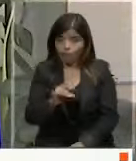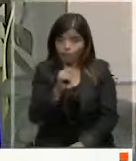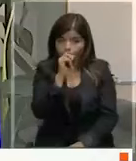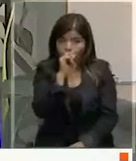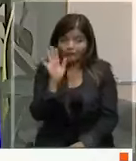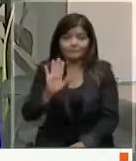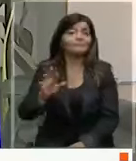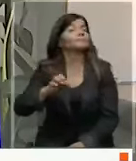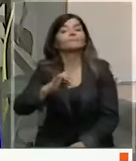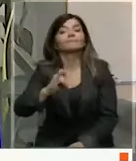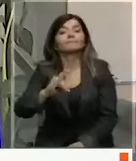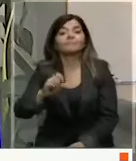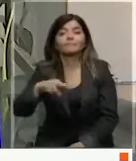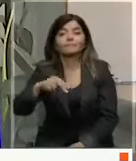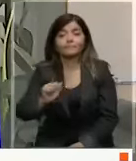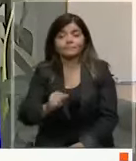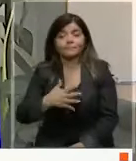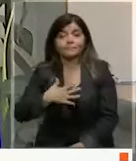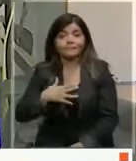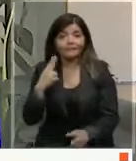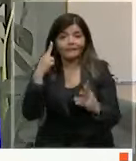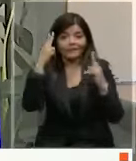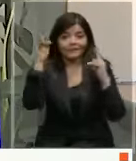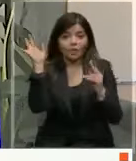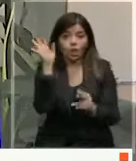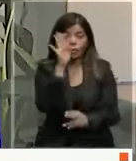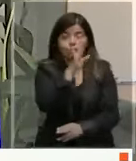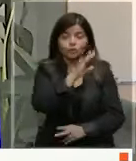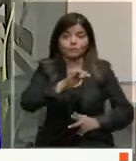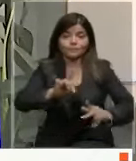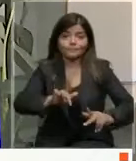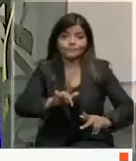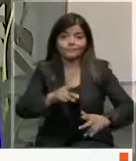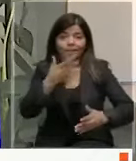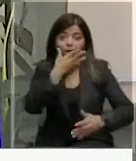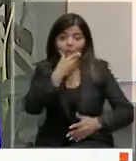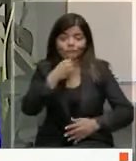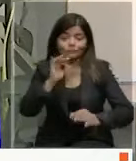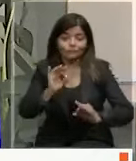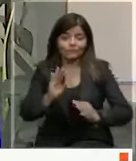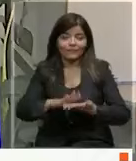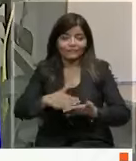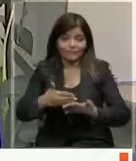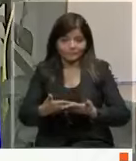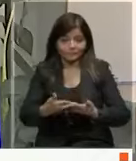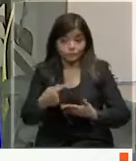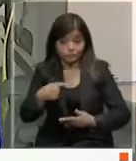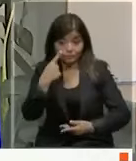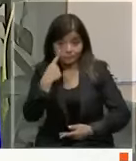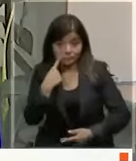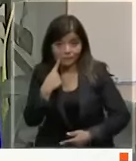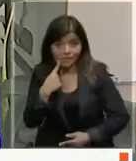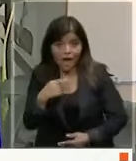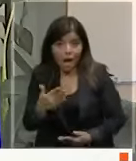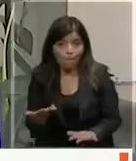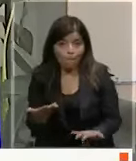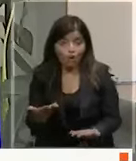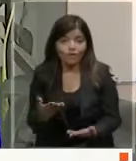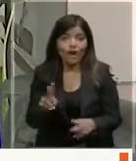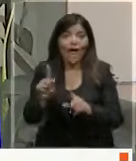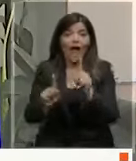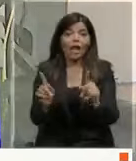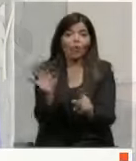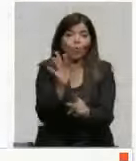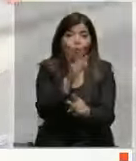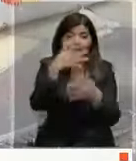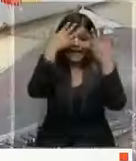Paulina Delgado soy estilista y colorista del salón caru y belleza y bienestar hoy día vamos a poner a prueba lo que es algunas tinturas en